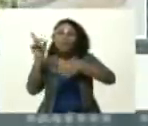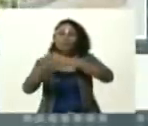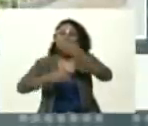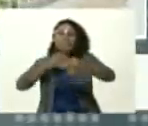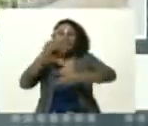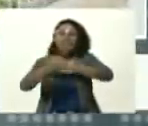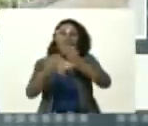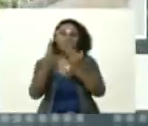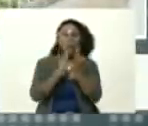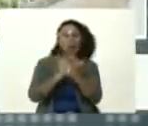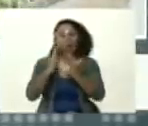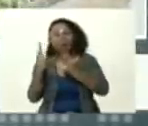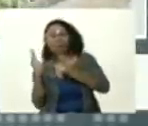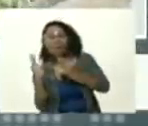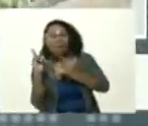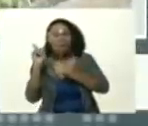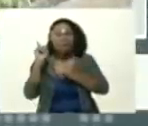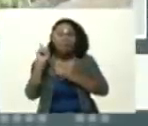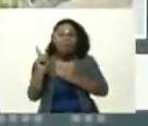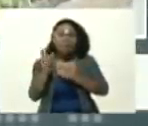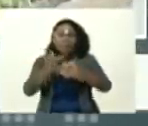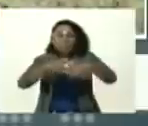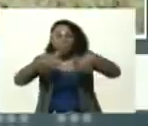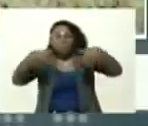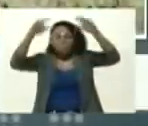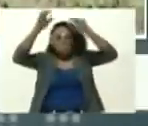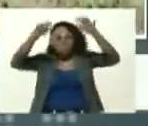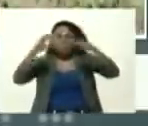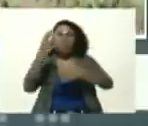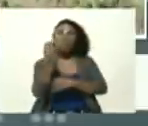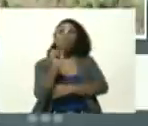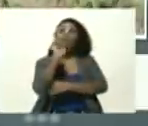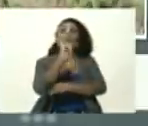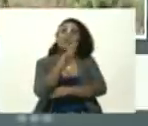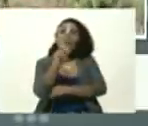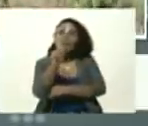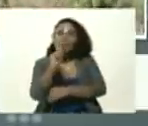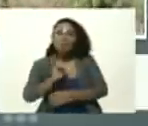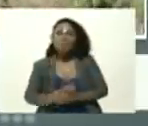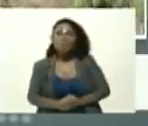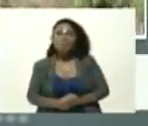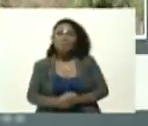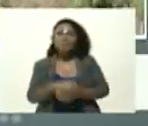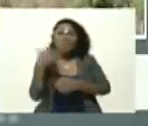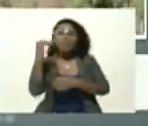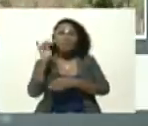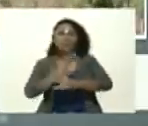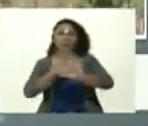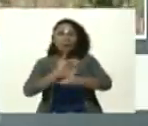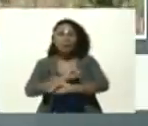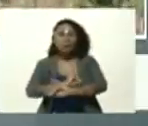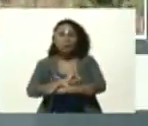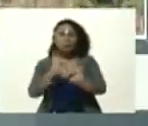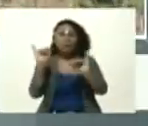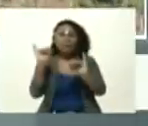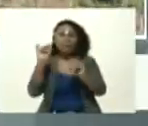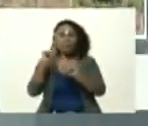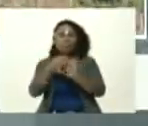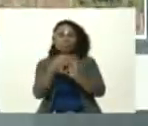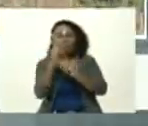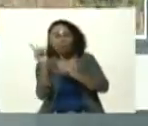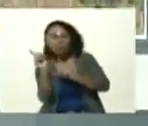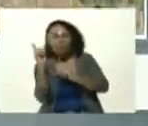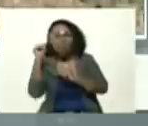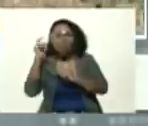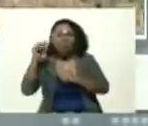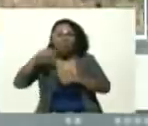al lado de la onda tropical número 41 que está saliendo del oriente del país,